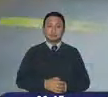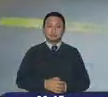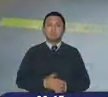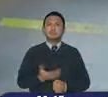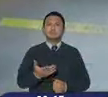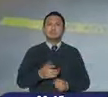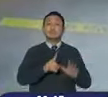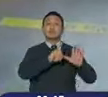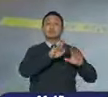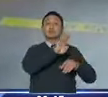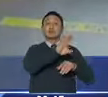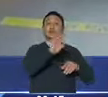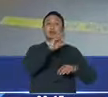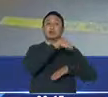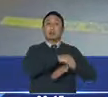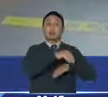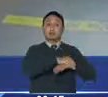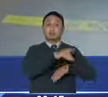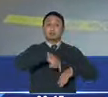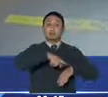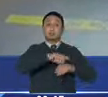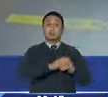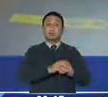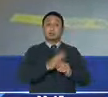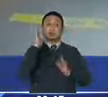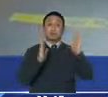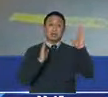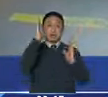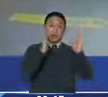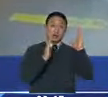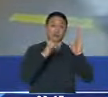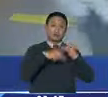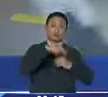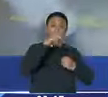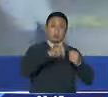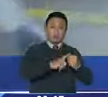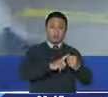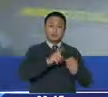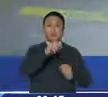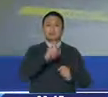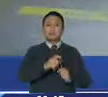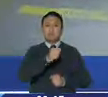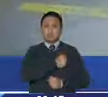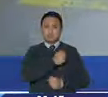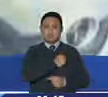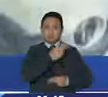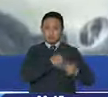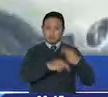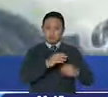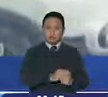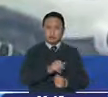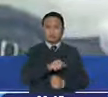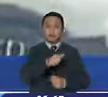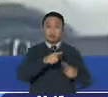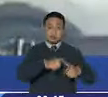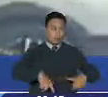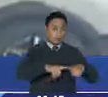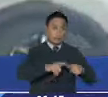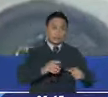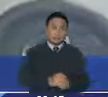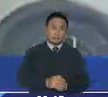a las 6:40 de la tarde en el sector de San Carlos, al norte de Quito. Los dueños del negocio, quienes se encontraban en otra área del local